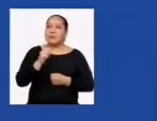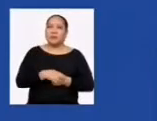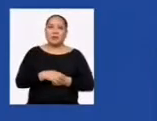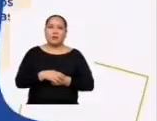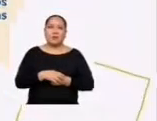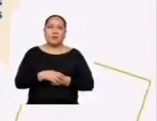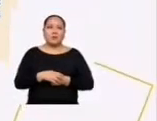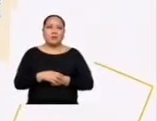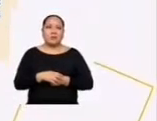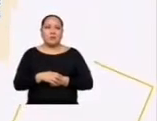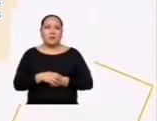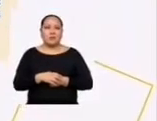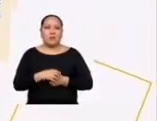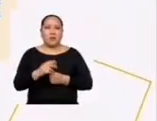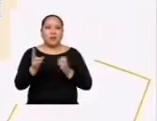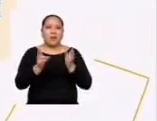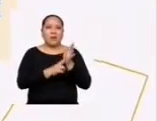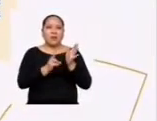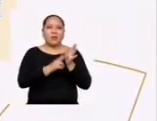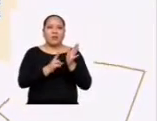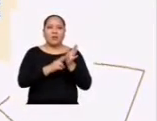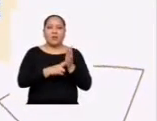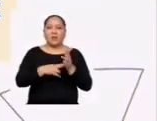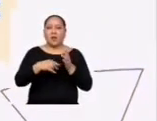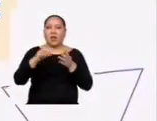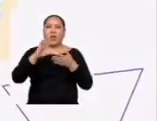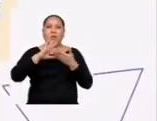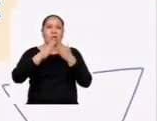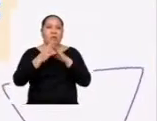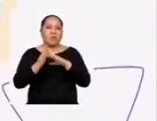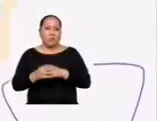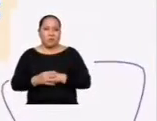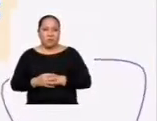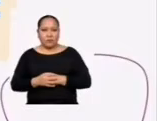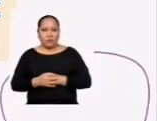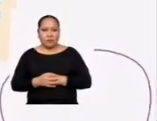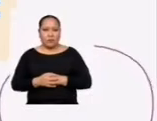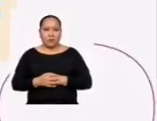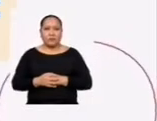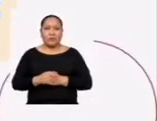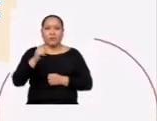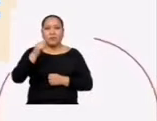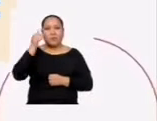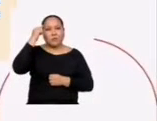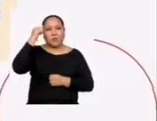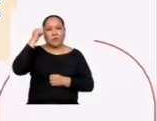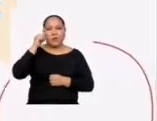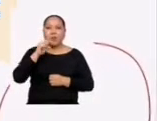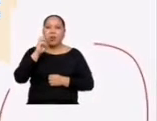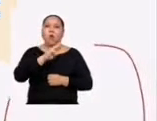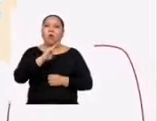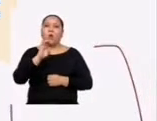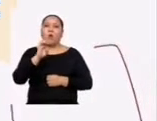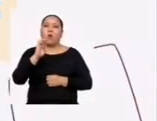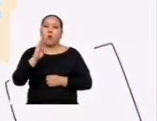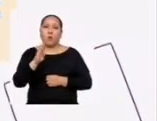escribo. Defensoría del Pueblo. Me parece que la información proviene de su web.